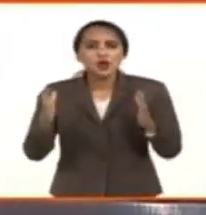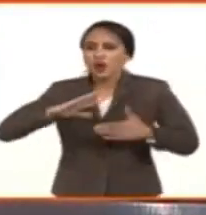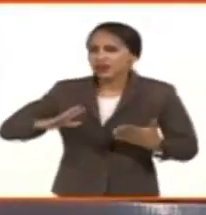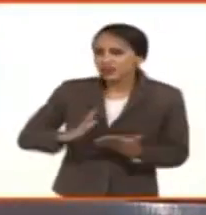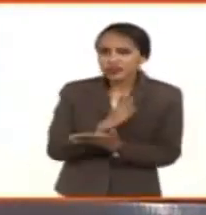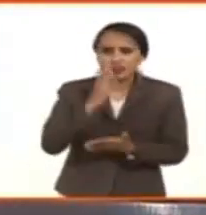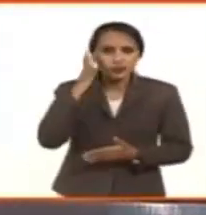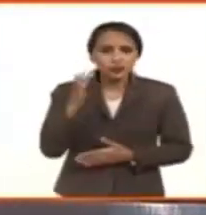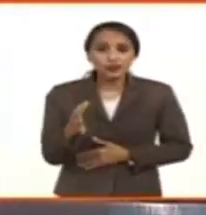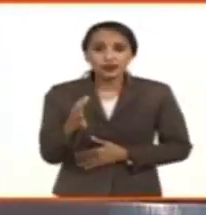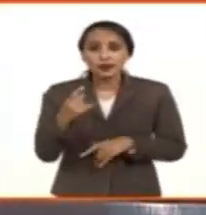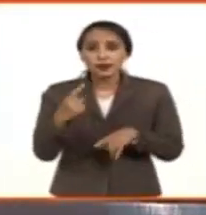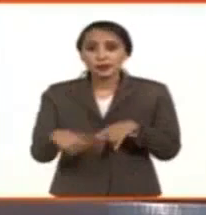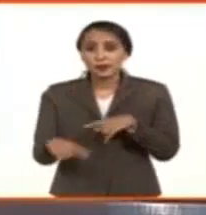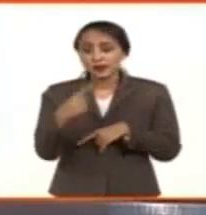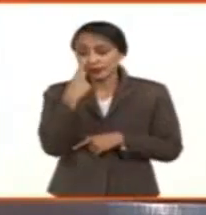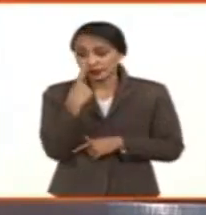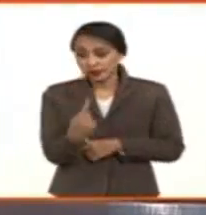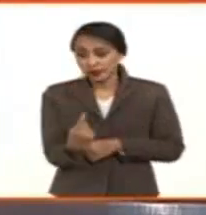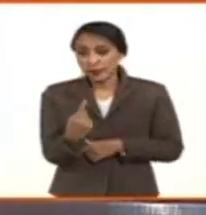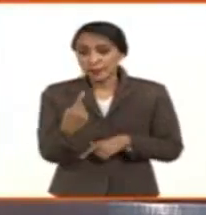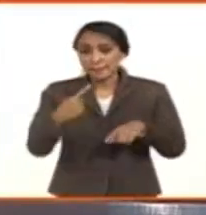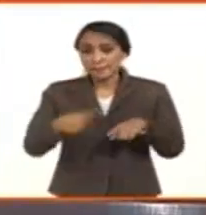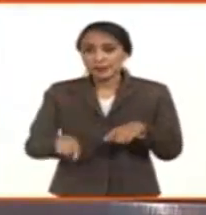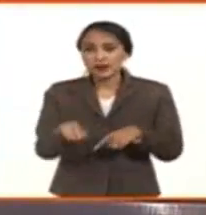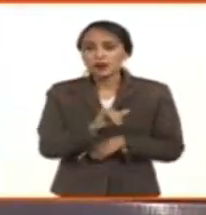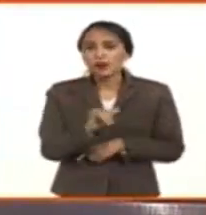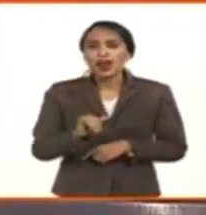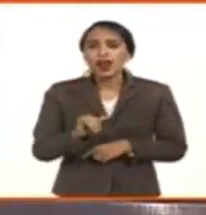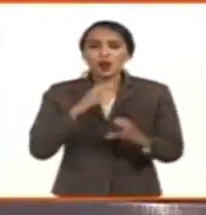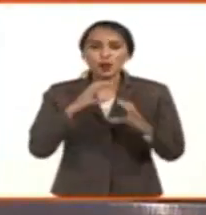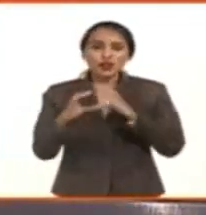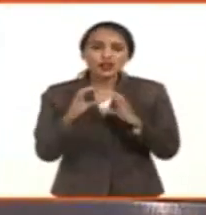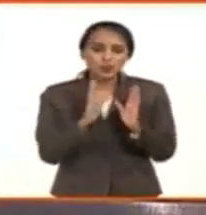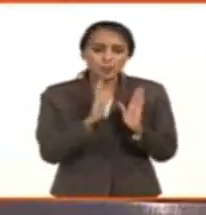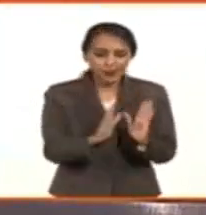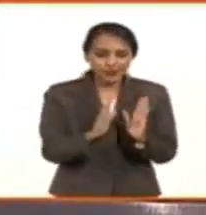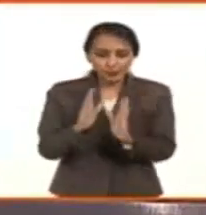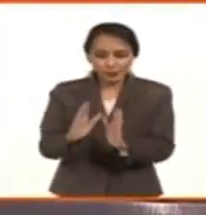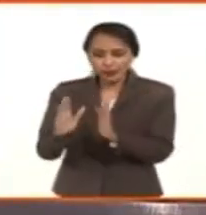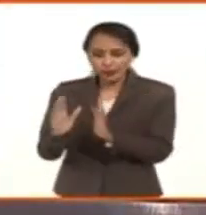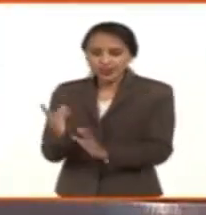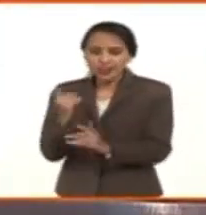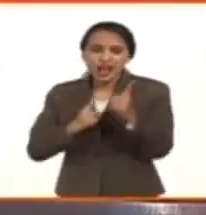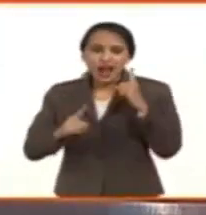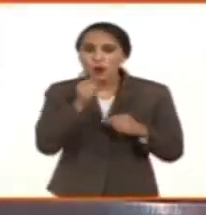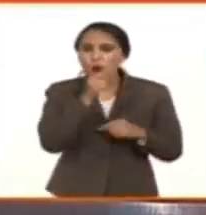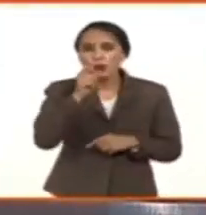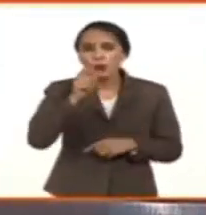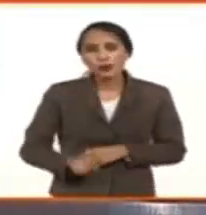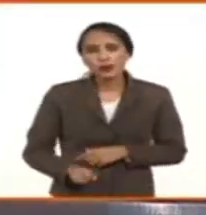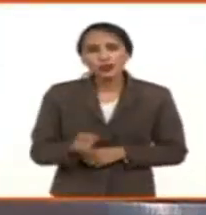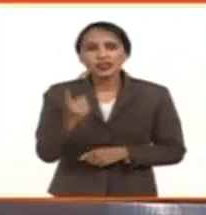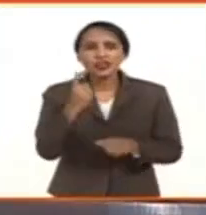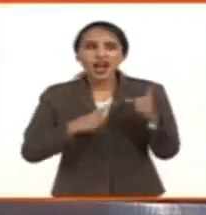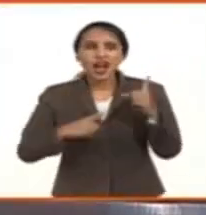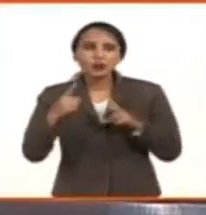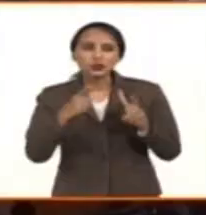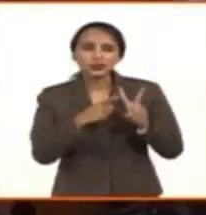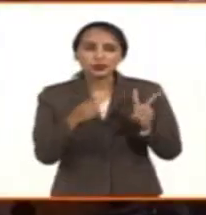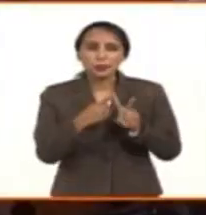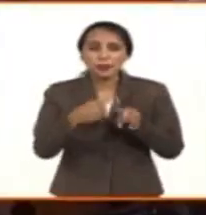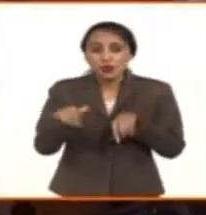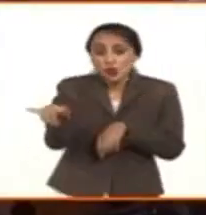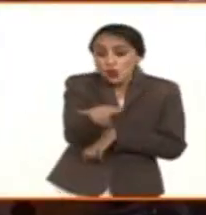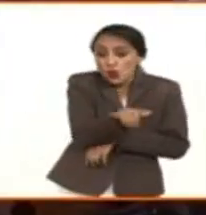en frente la estrategia comunicacional era bastante fragmentada digamos había algunos periodistas algunos medios pero no había esa asimetría y se